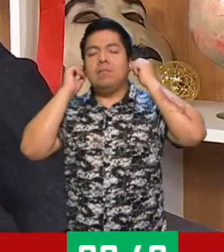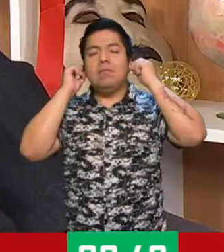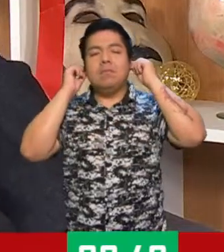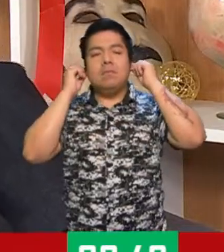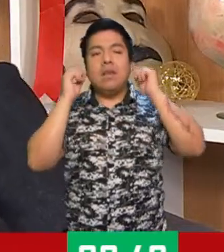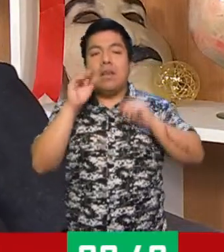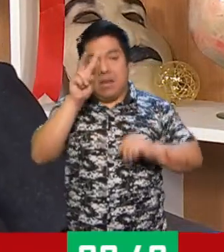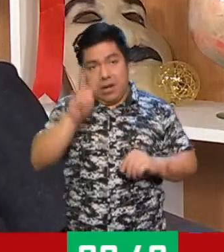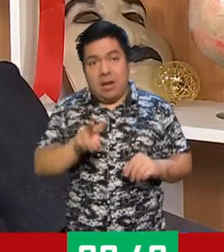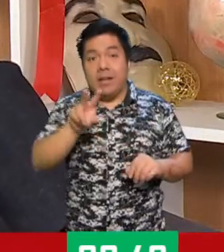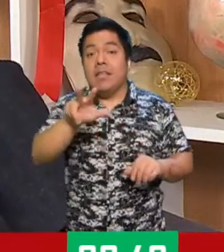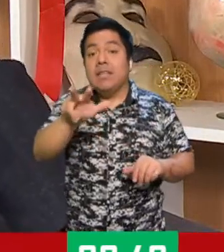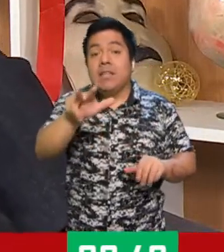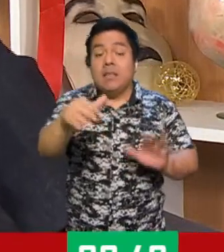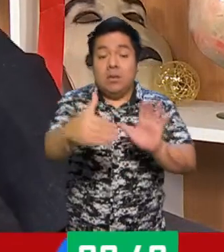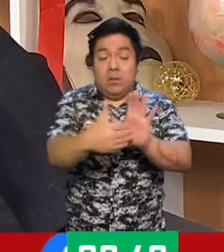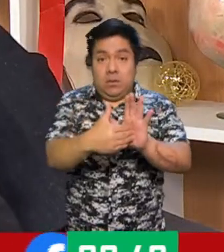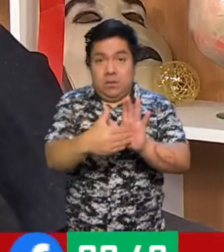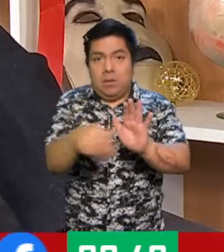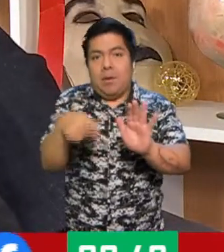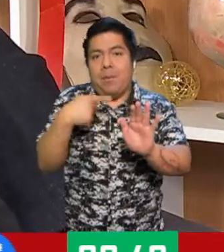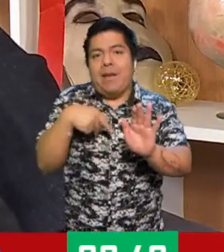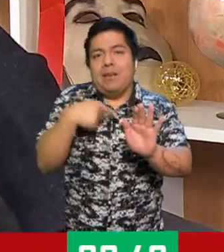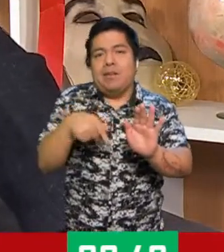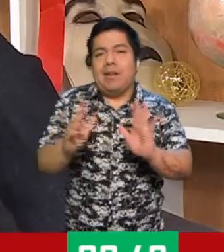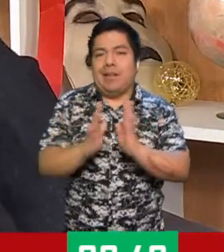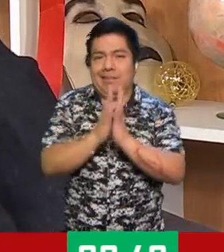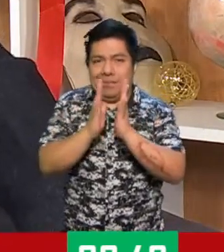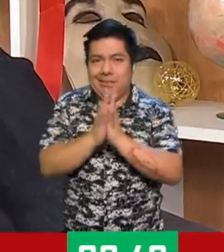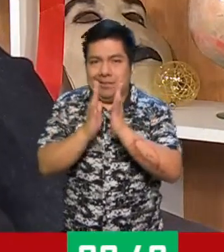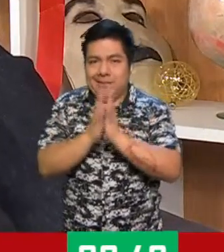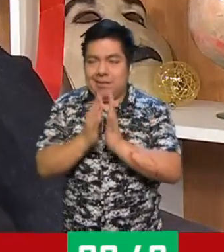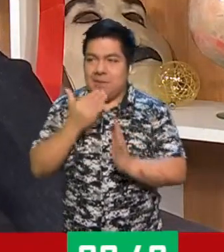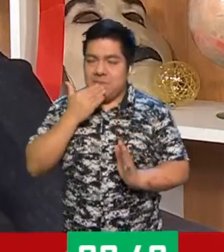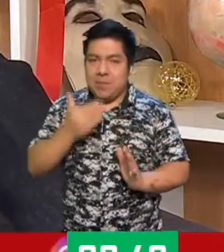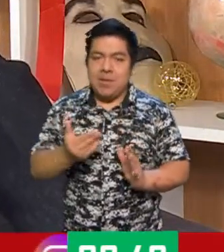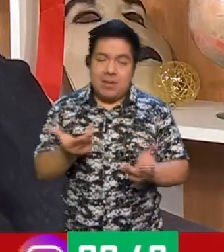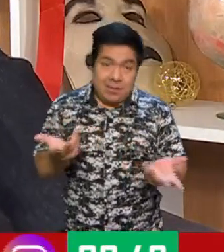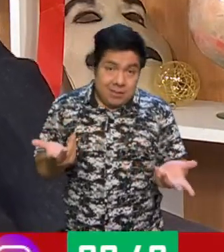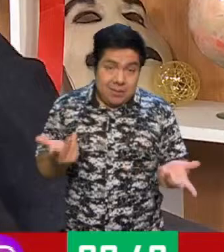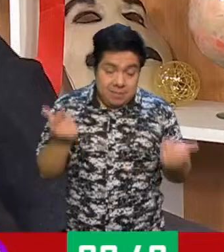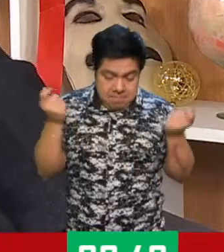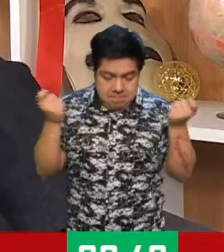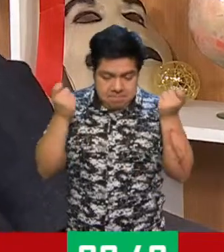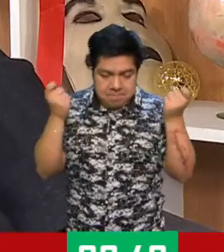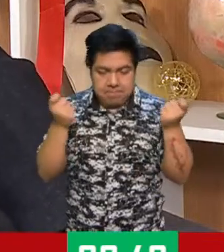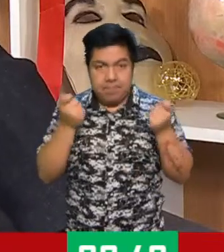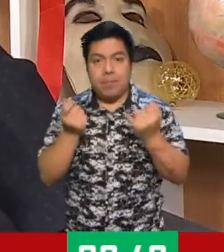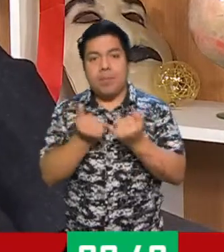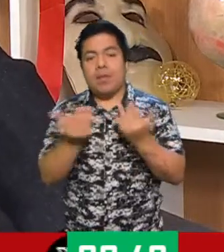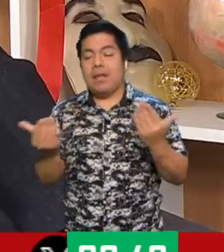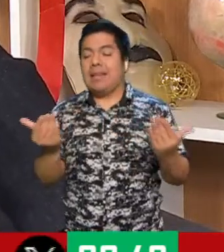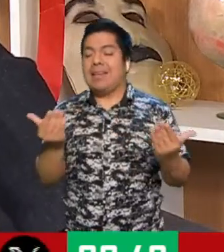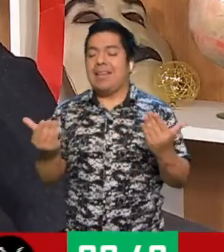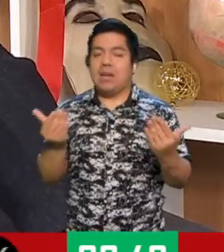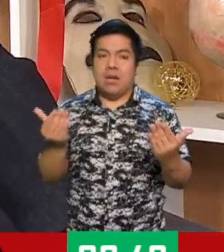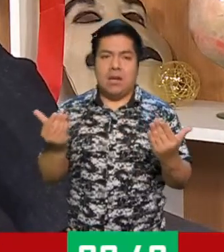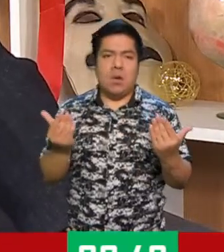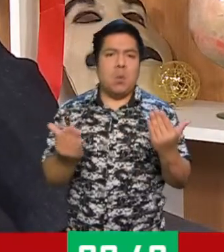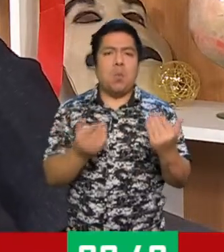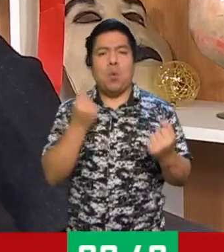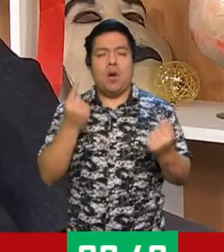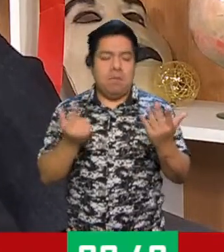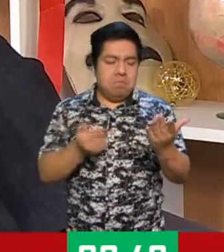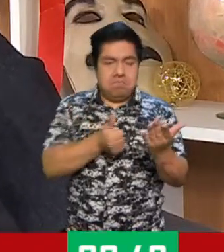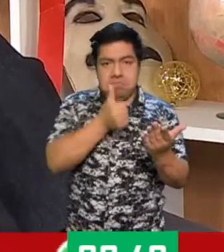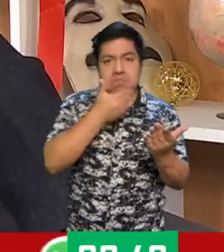18,000 personas, eso hay que celebrarlo. Y luego, bueno, también Día de Contrastes, insisto, porque es